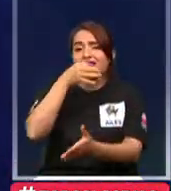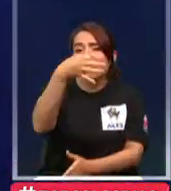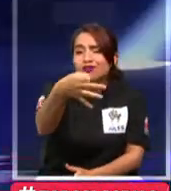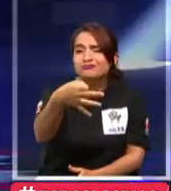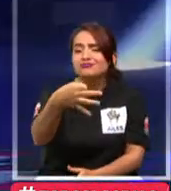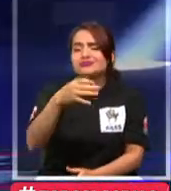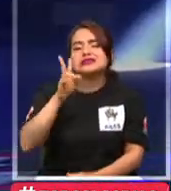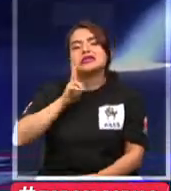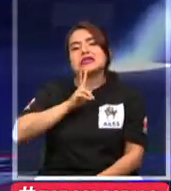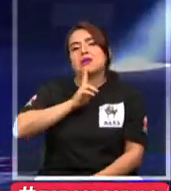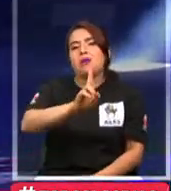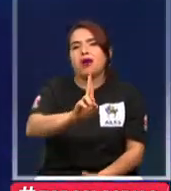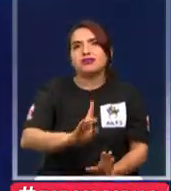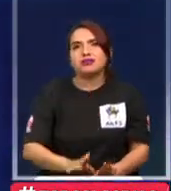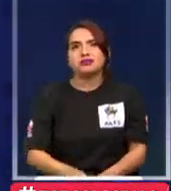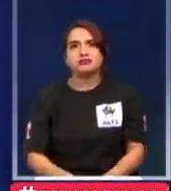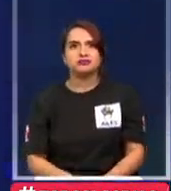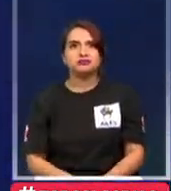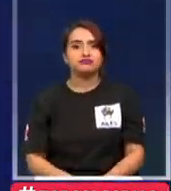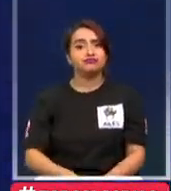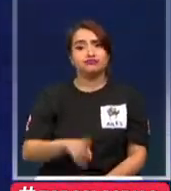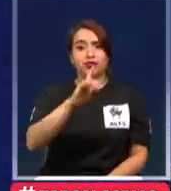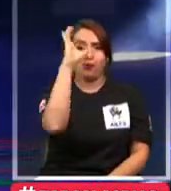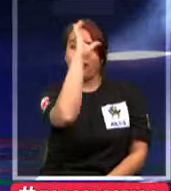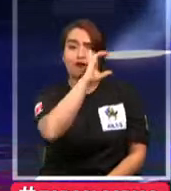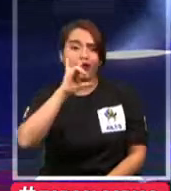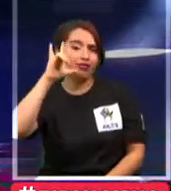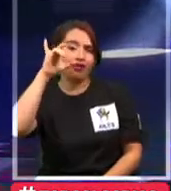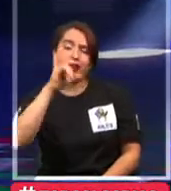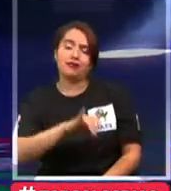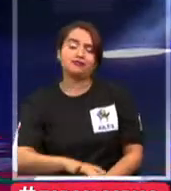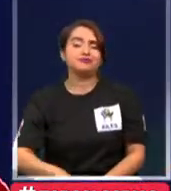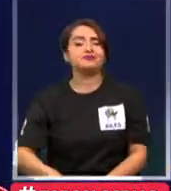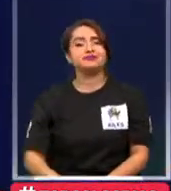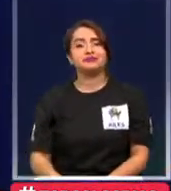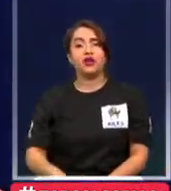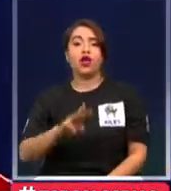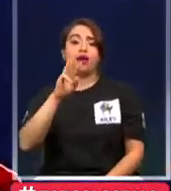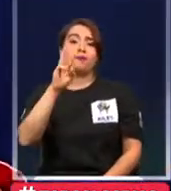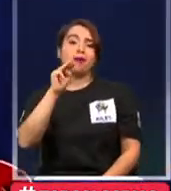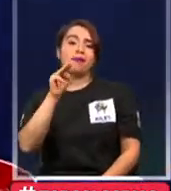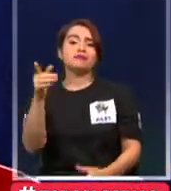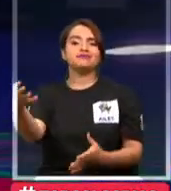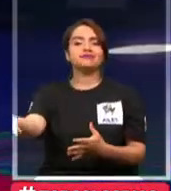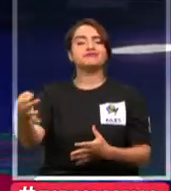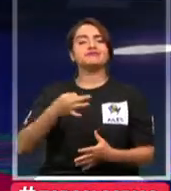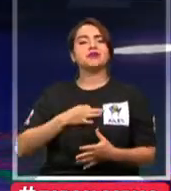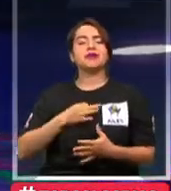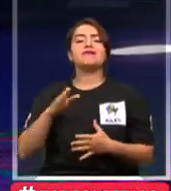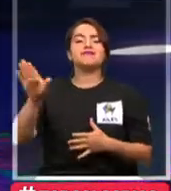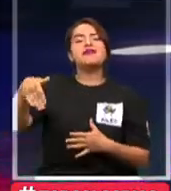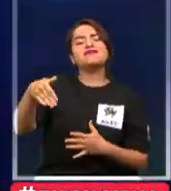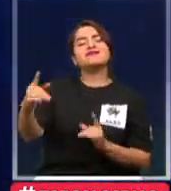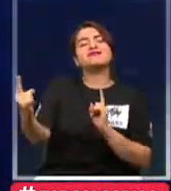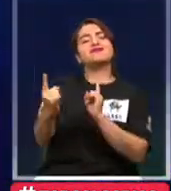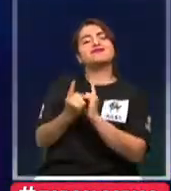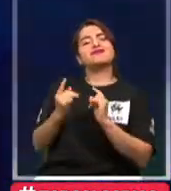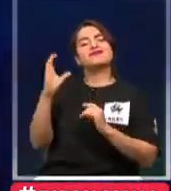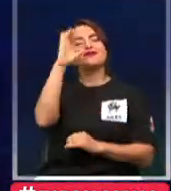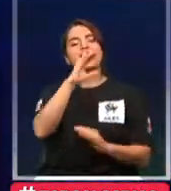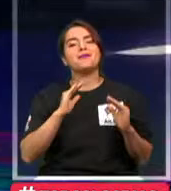porque no me busqué en Instagram. Mami, búscame en casa para ver lo que